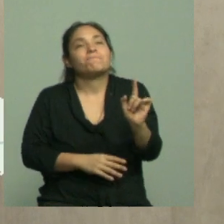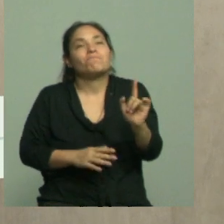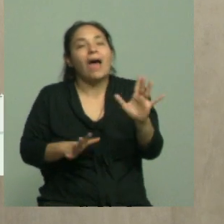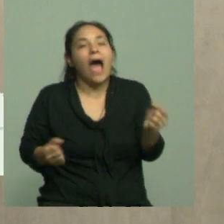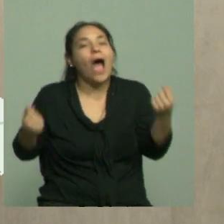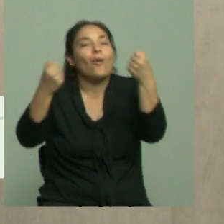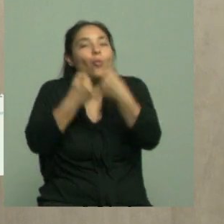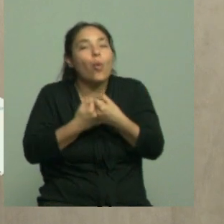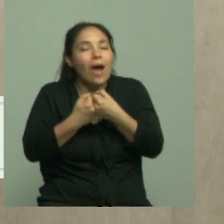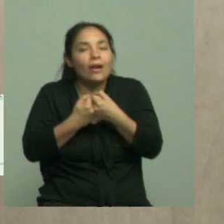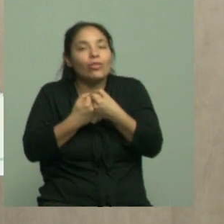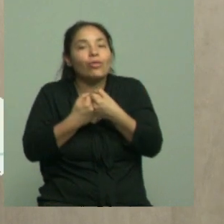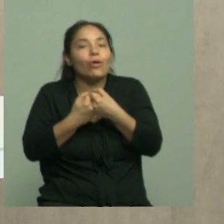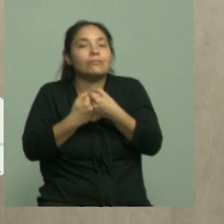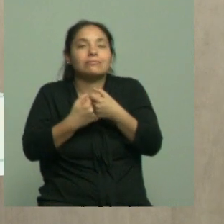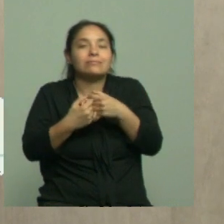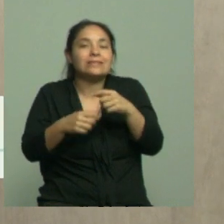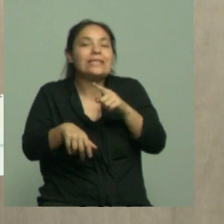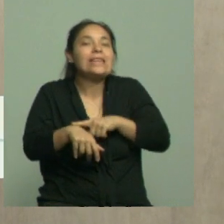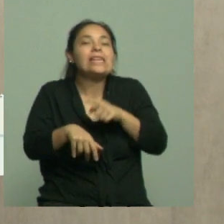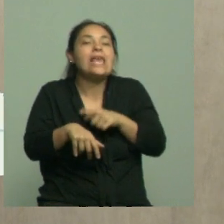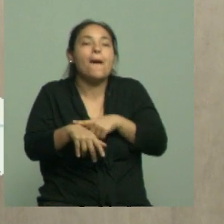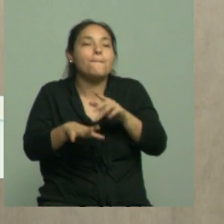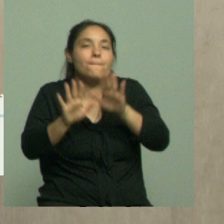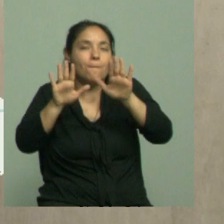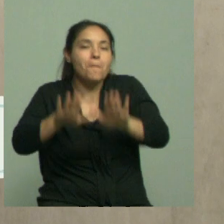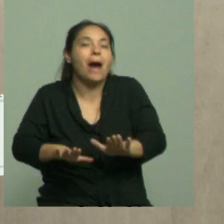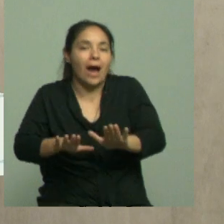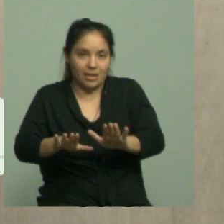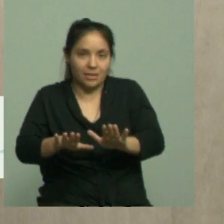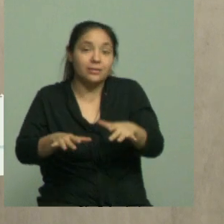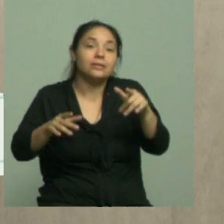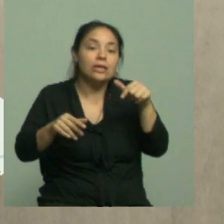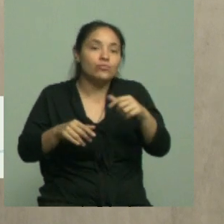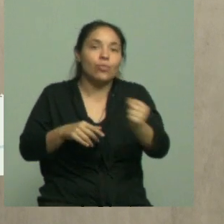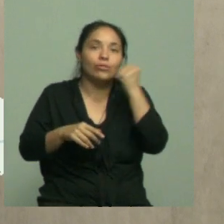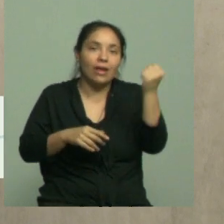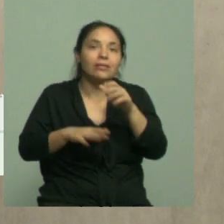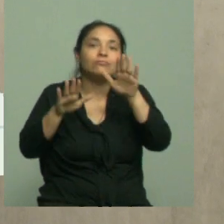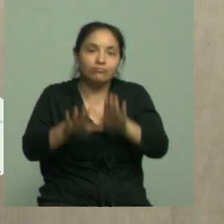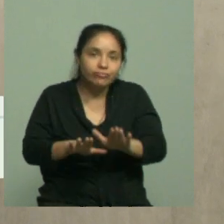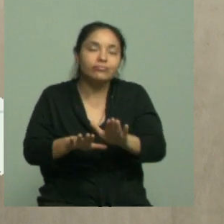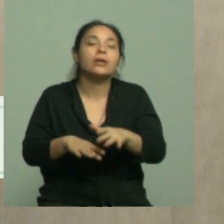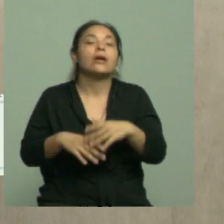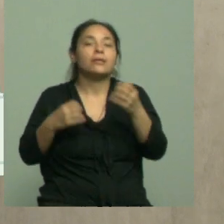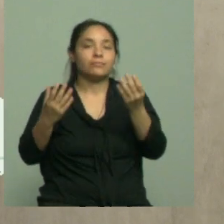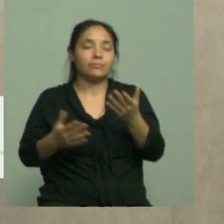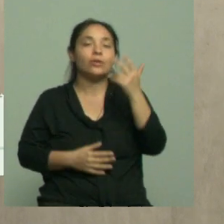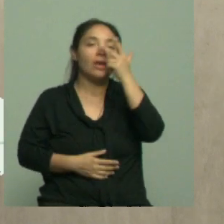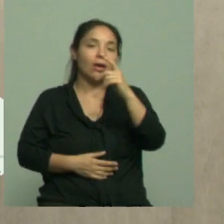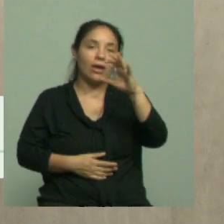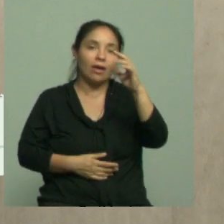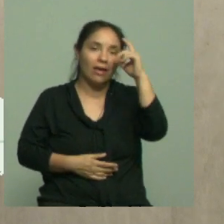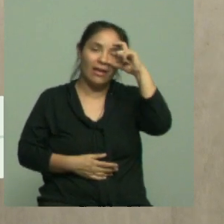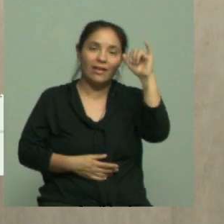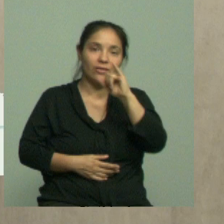sostenerla. El compromiso por el Líbano sería que Hezbollah se retire 40